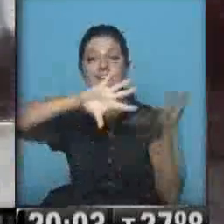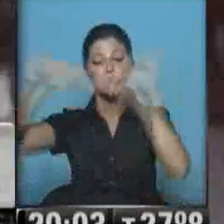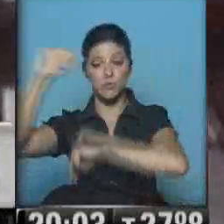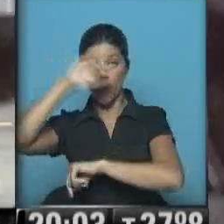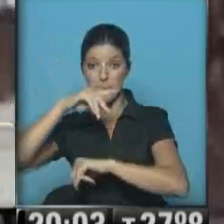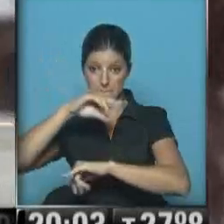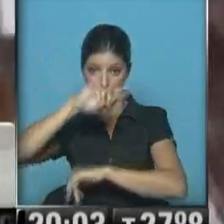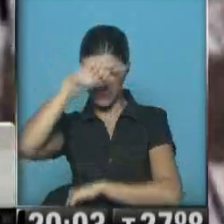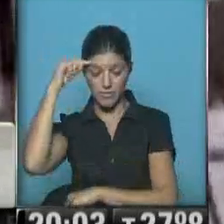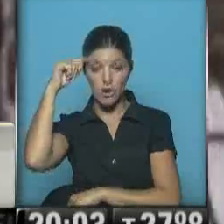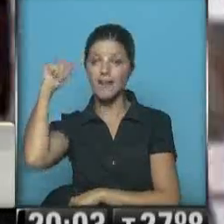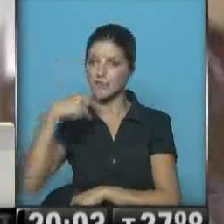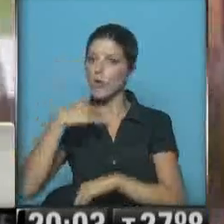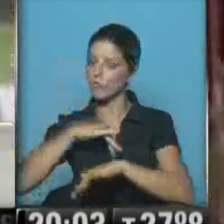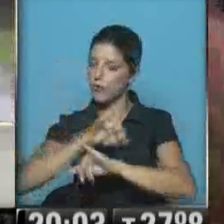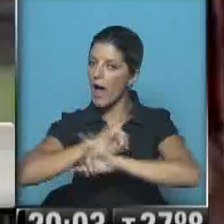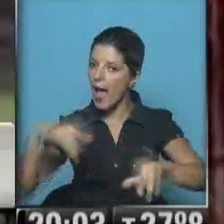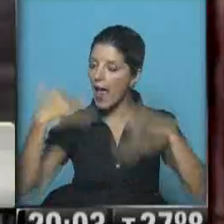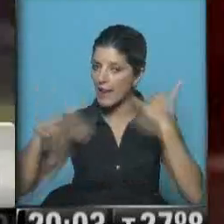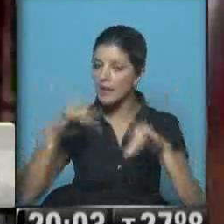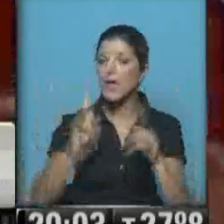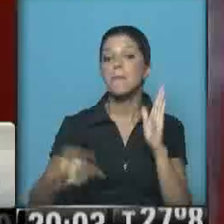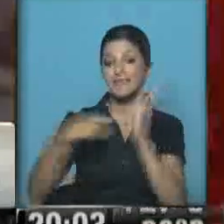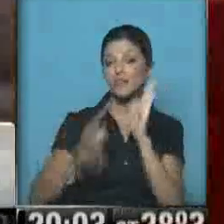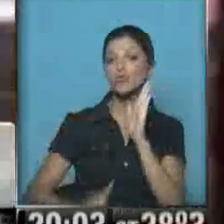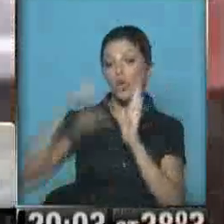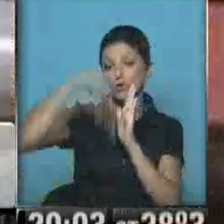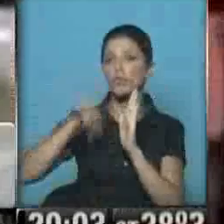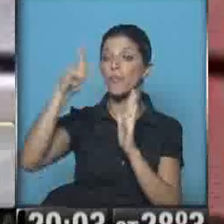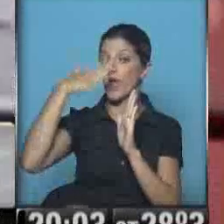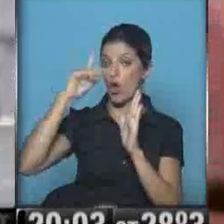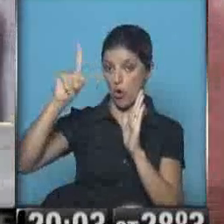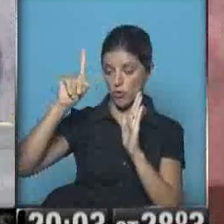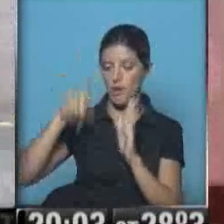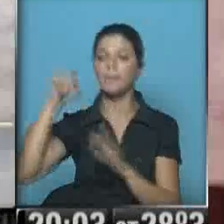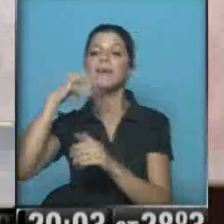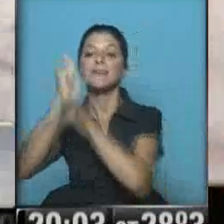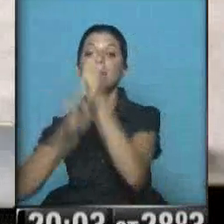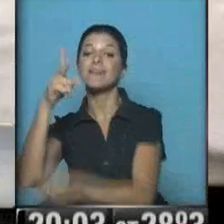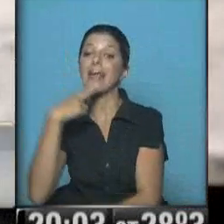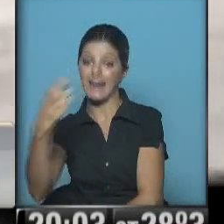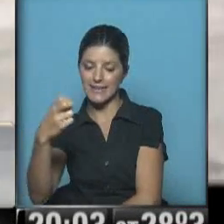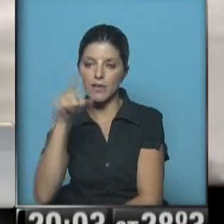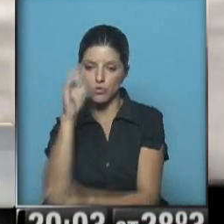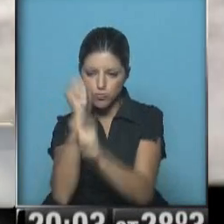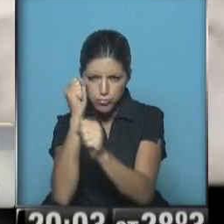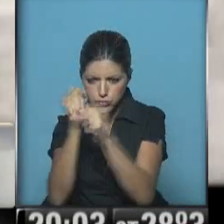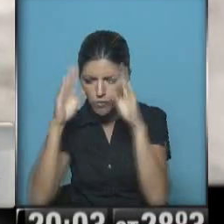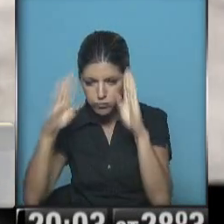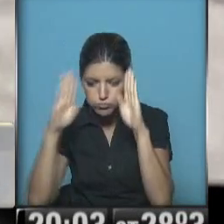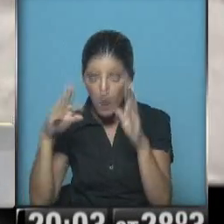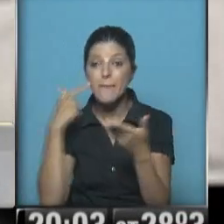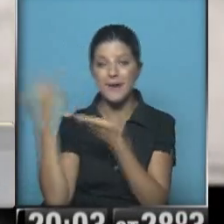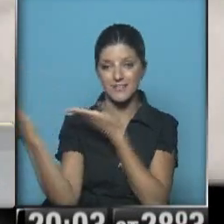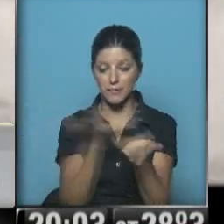alerta por tormentas para el centro y sur de la provincia de Córdoba. La empresa provincial de energía está llevando un intenso operativo para restablecer el servicio